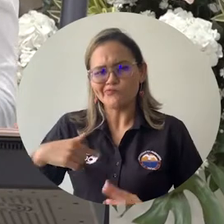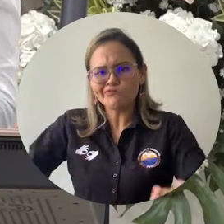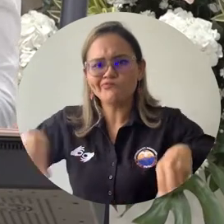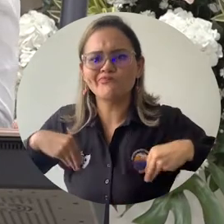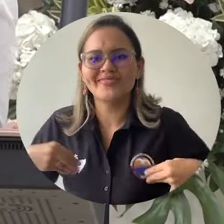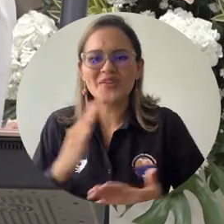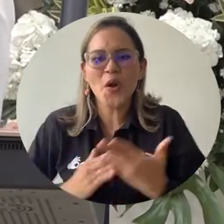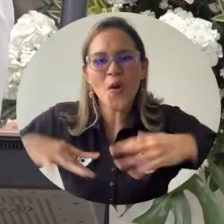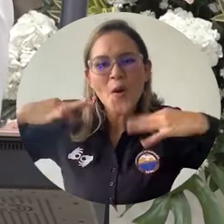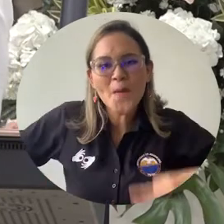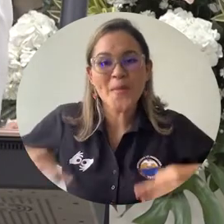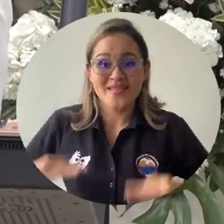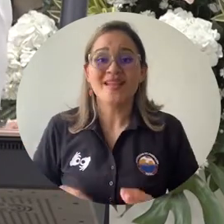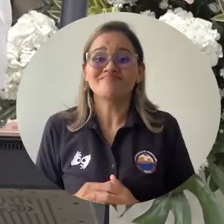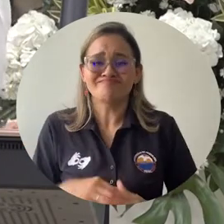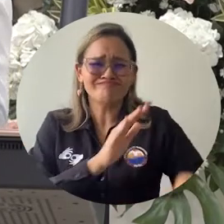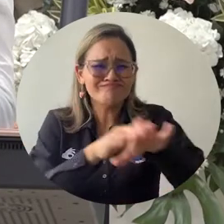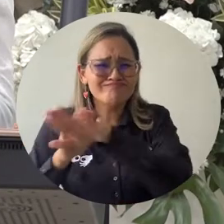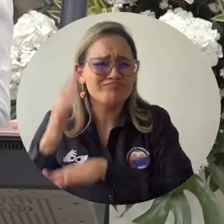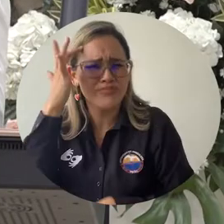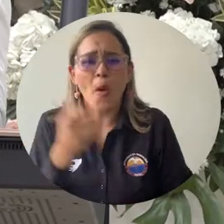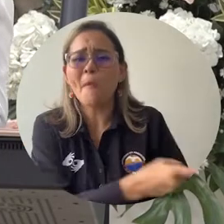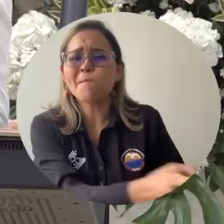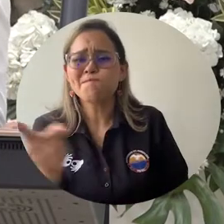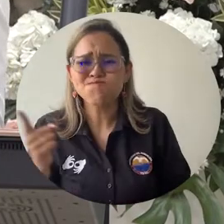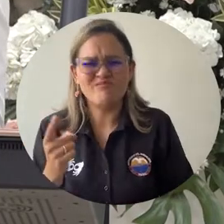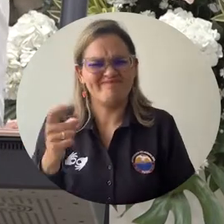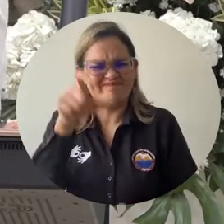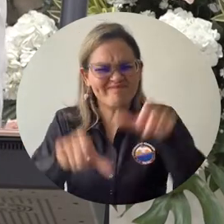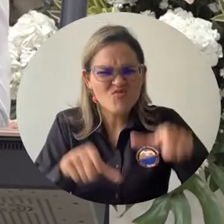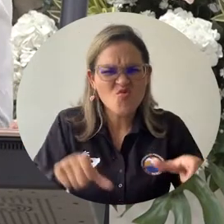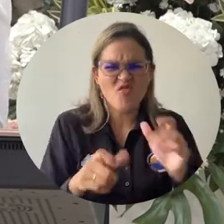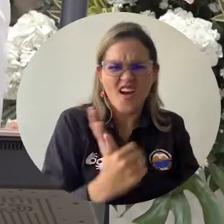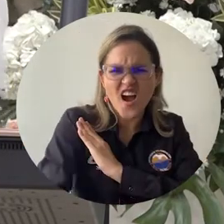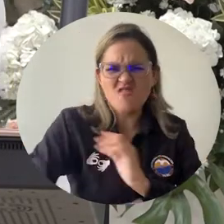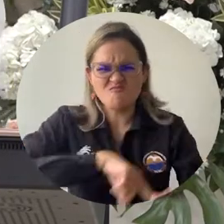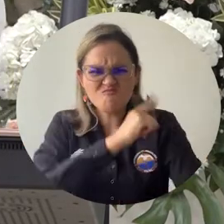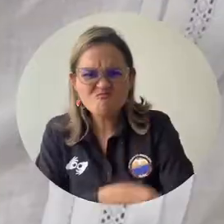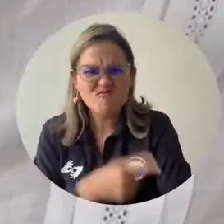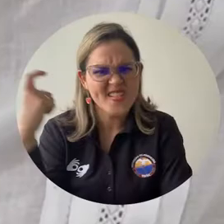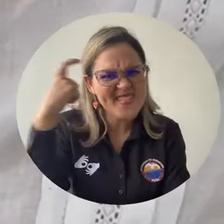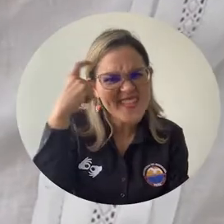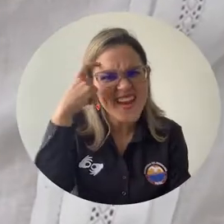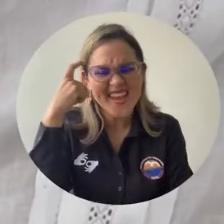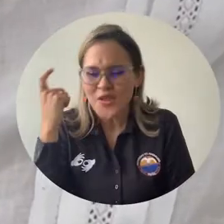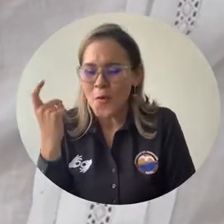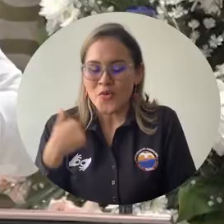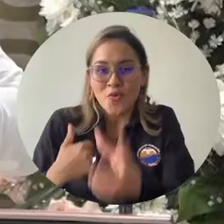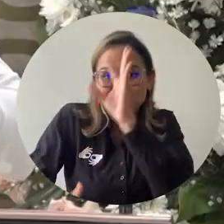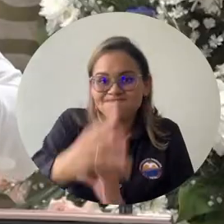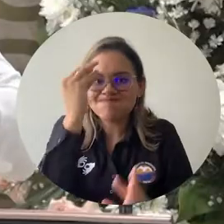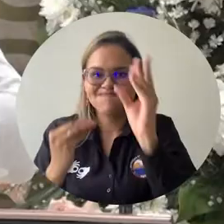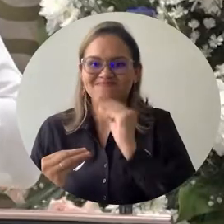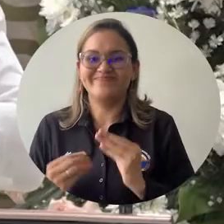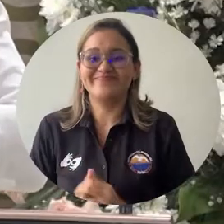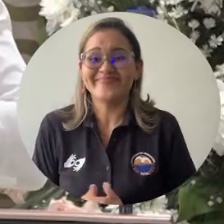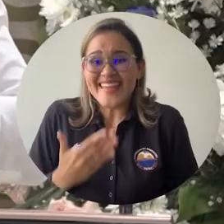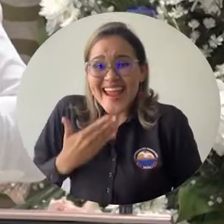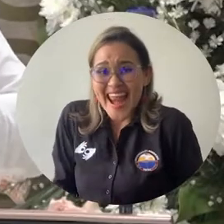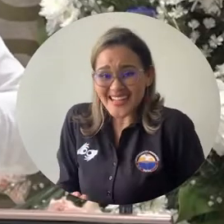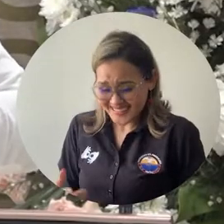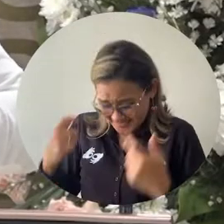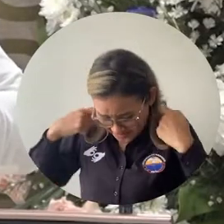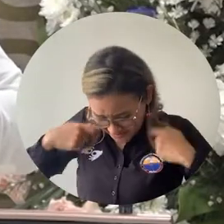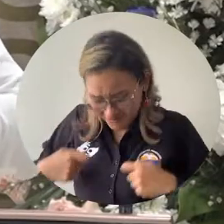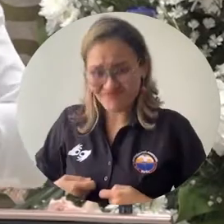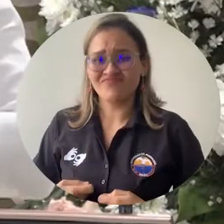es que estoy rodeado de la universidad de gente increíblemente inteligente y capaz que me enseña todos los días. Gracias, porque esta medalla la